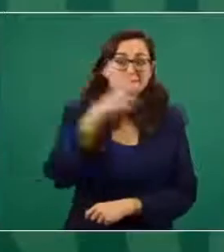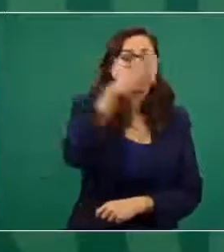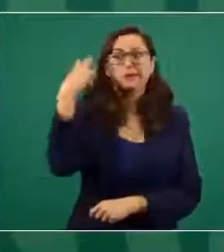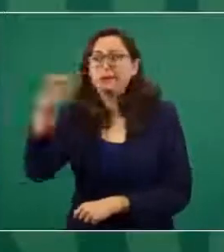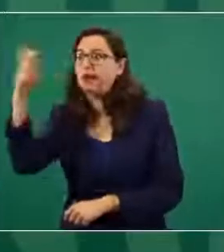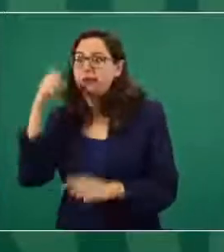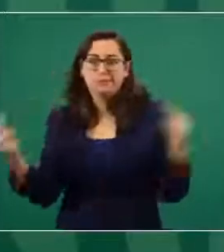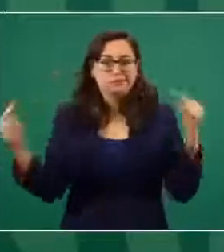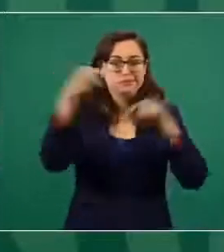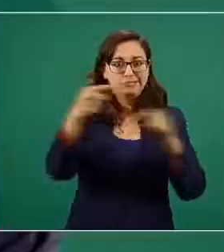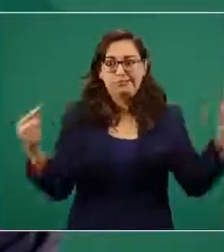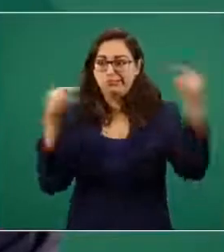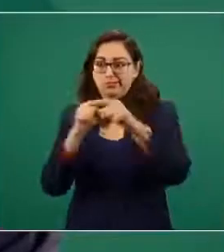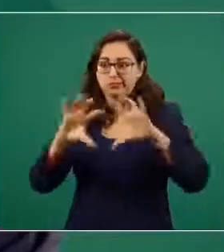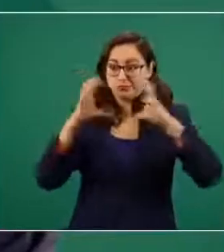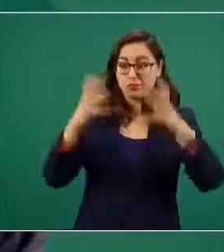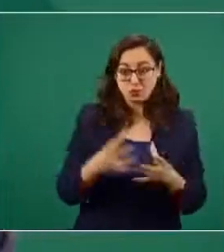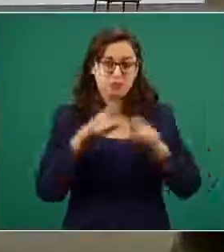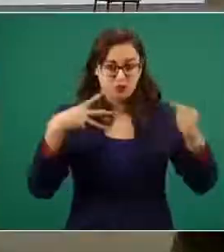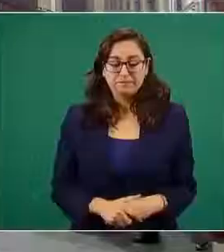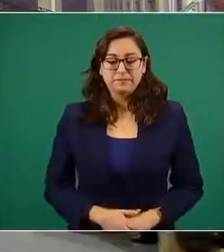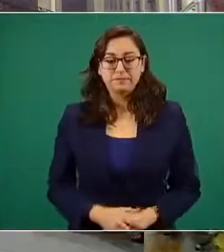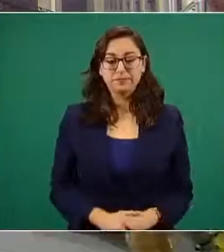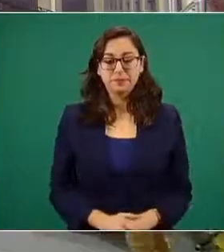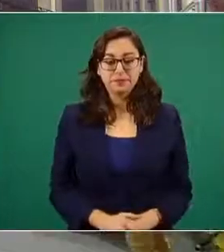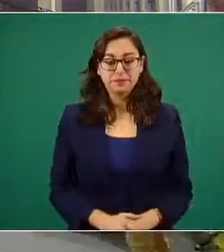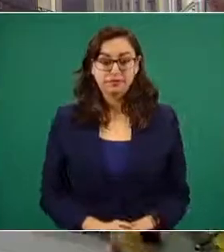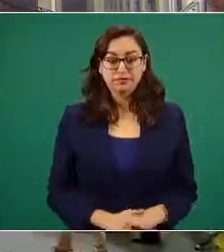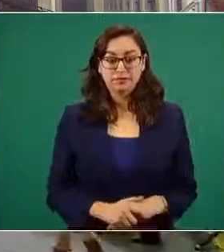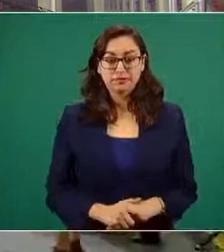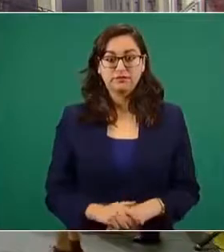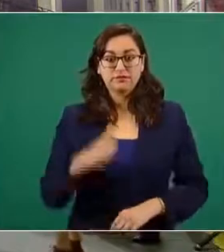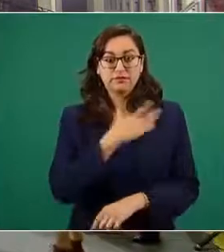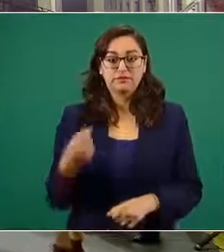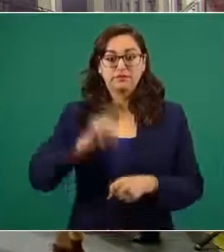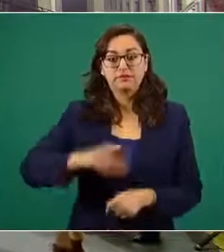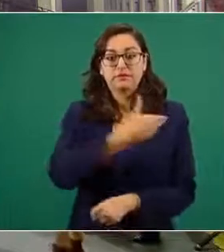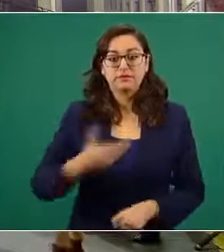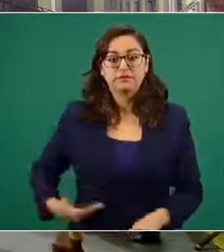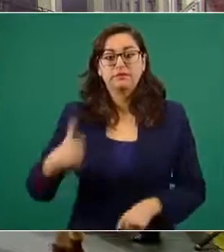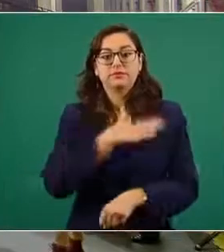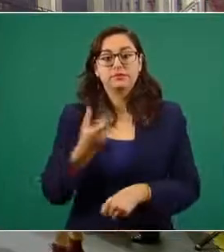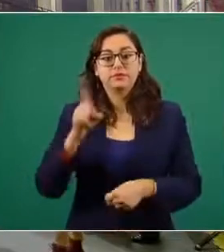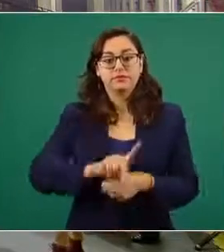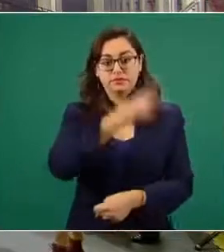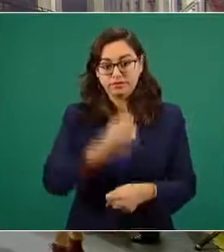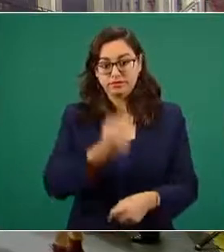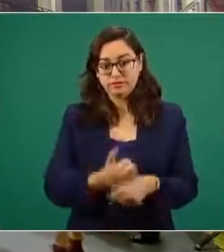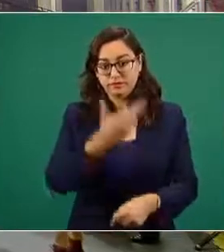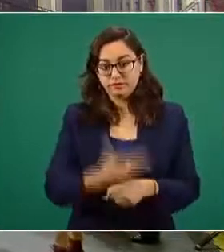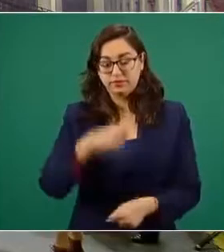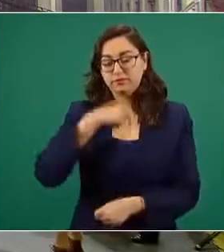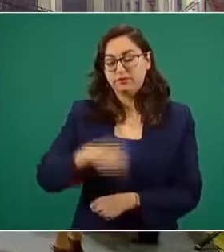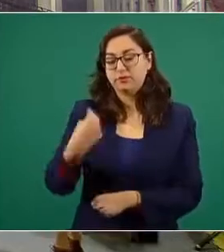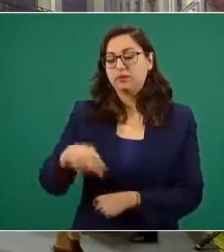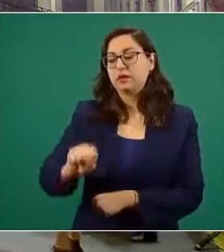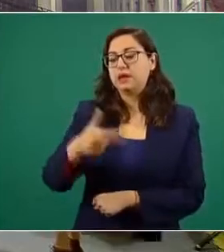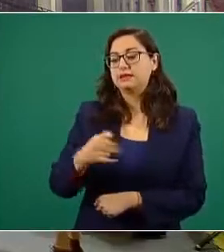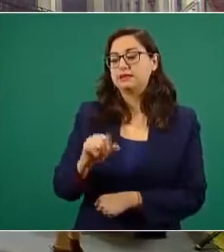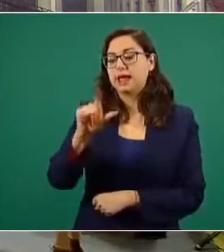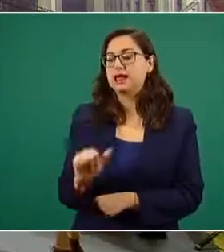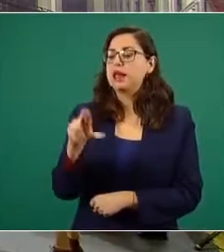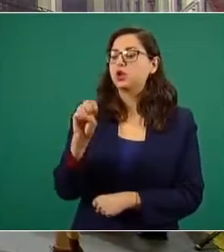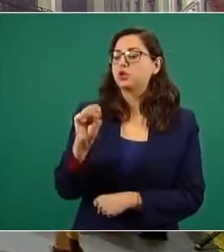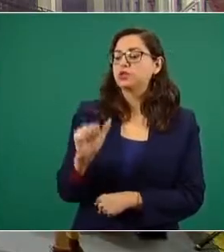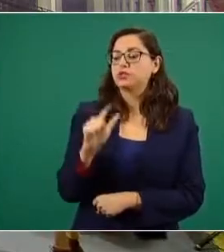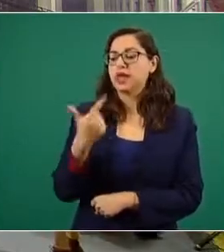mundo un punto de inflexión en la reducción de la epidemia. Buenos días, presidente. Buenos días, subsecretario Shaila Rosagel, corresponsal del Grupo Gil, El Imparcial de Sonora,